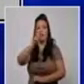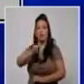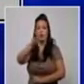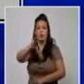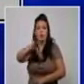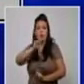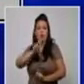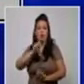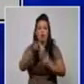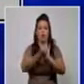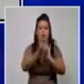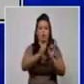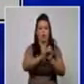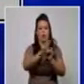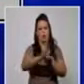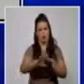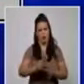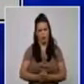de enero, fíjese qué